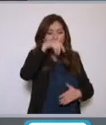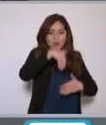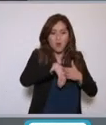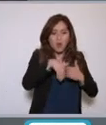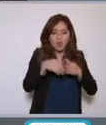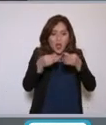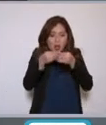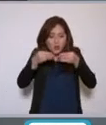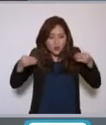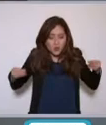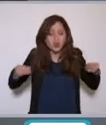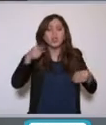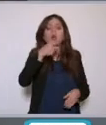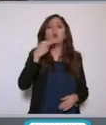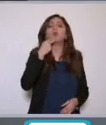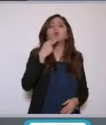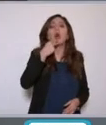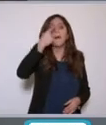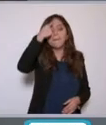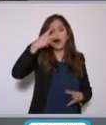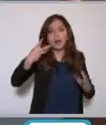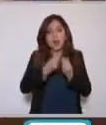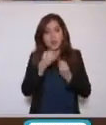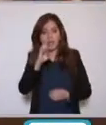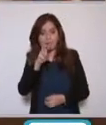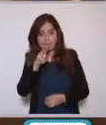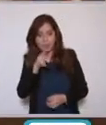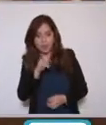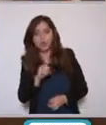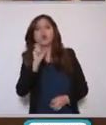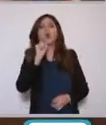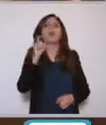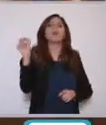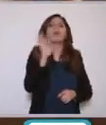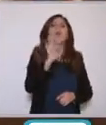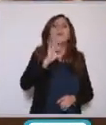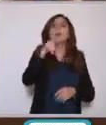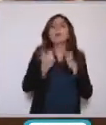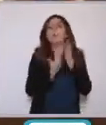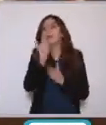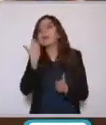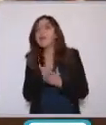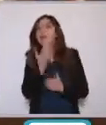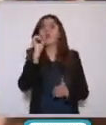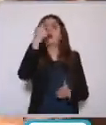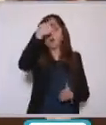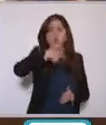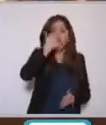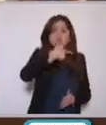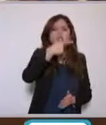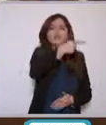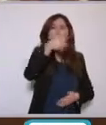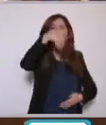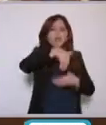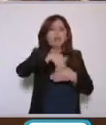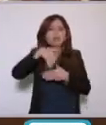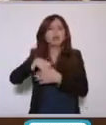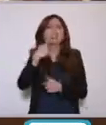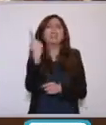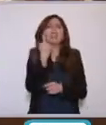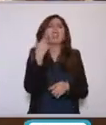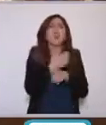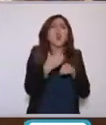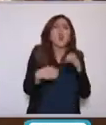pequeñas y como bien lo comentaste, se utilizan en eventos o las solemos utilizar en cualquier tipo de eventos de día, de noche. ¿Qué podemos meter o qué